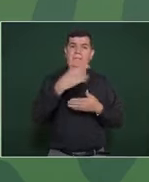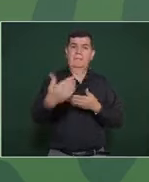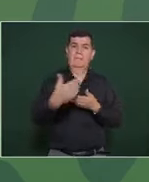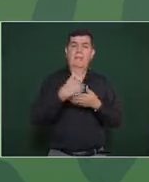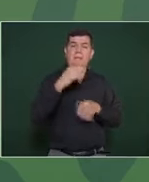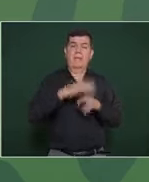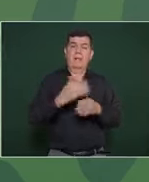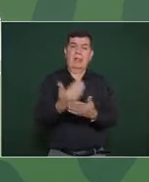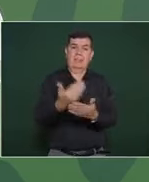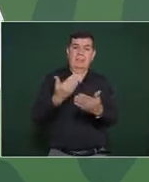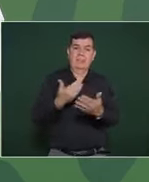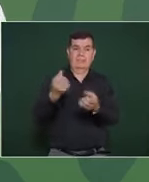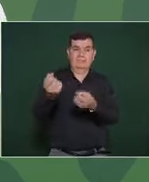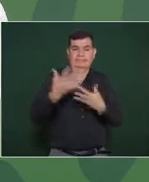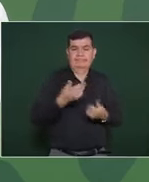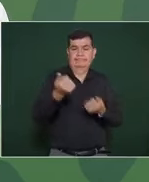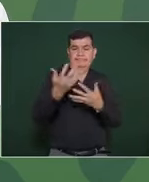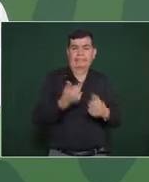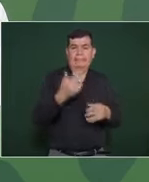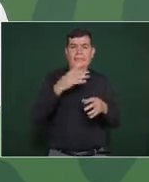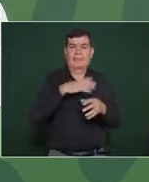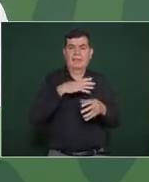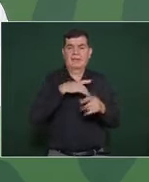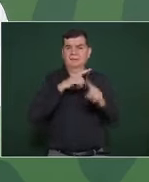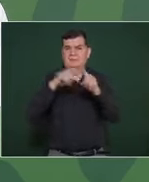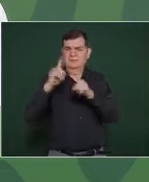con todos los